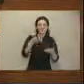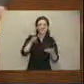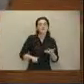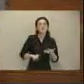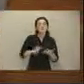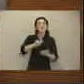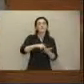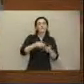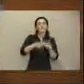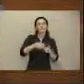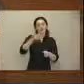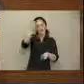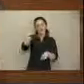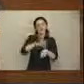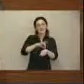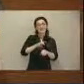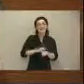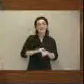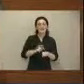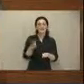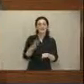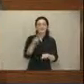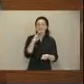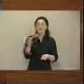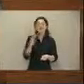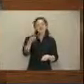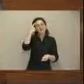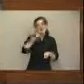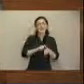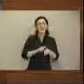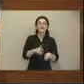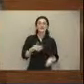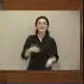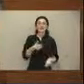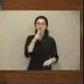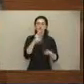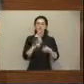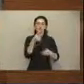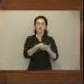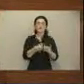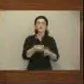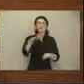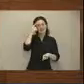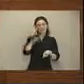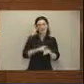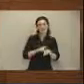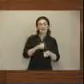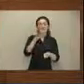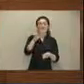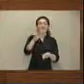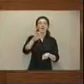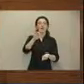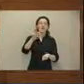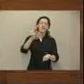dos psiquiatras. Se titulan a sí mismos como psiquiatras molestos. Y son el psiquiatra don Francisco